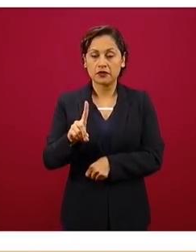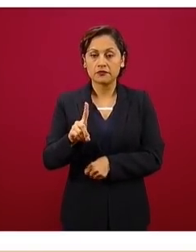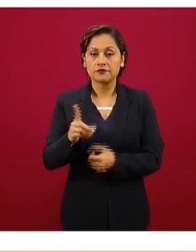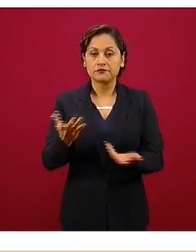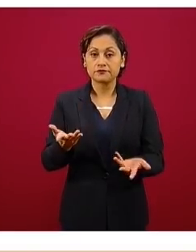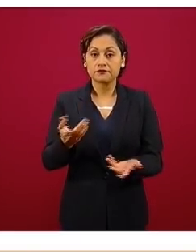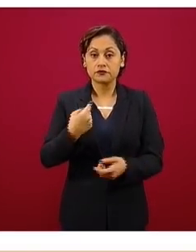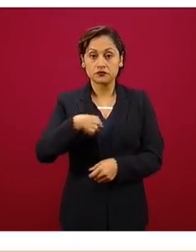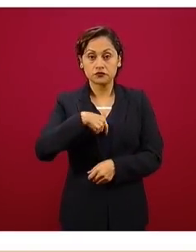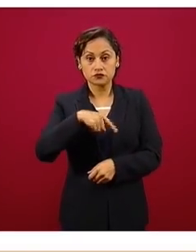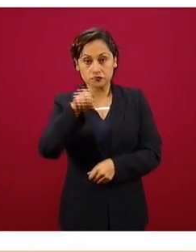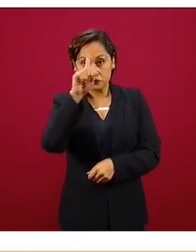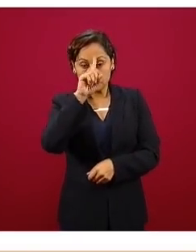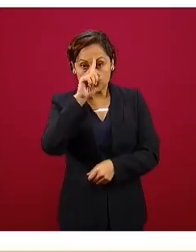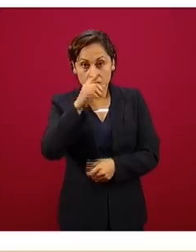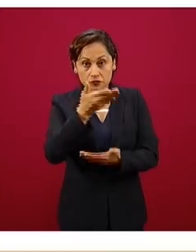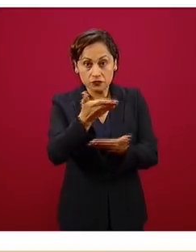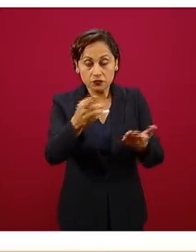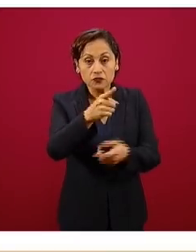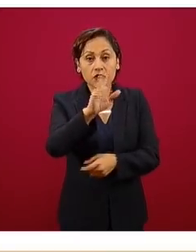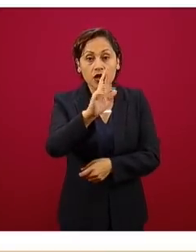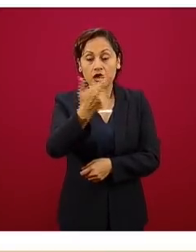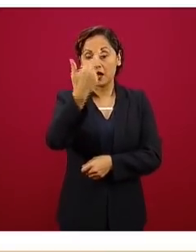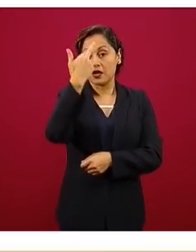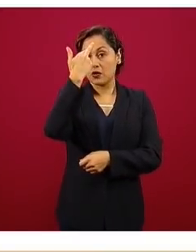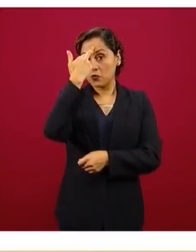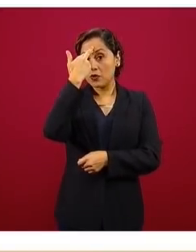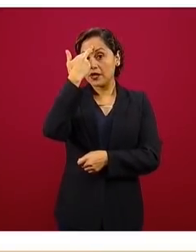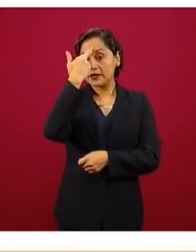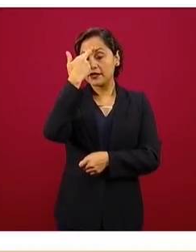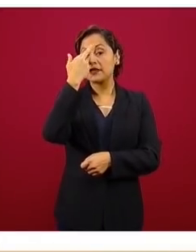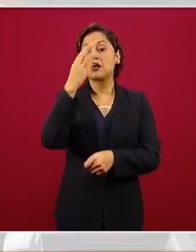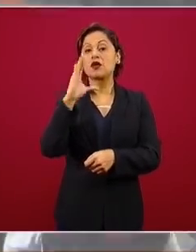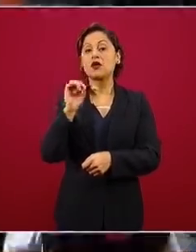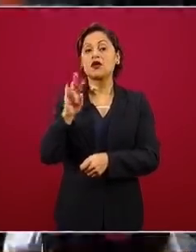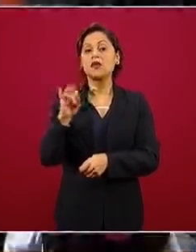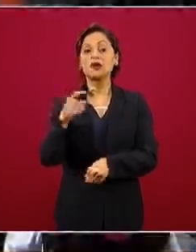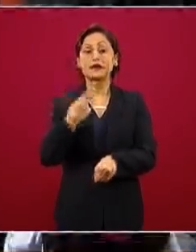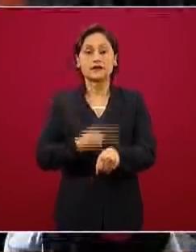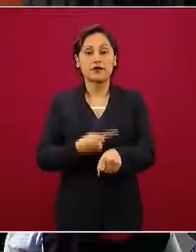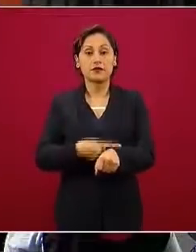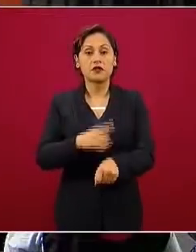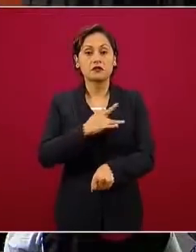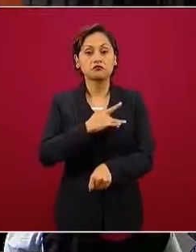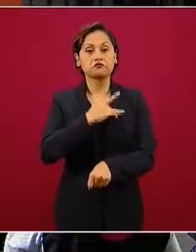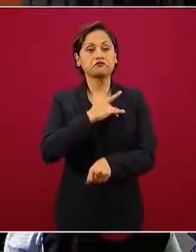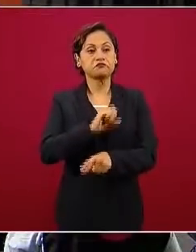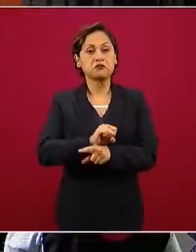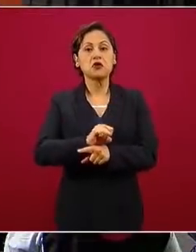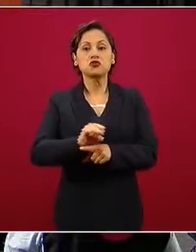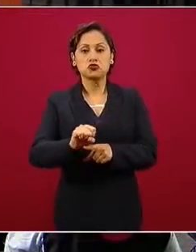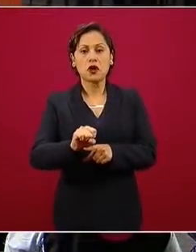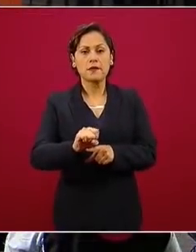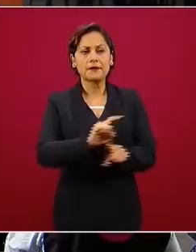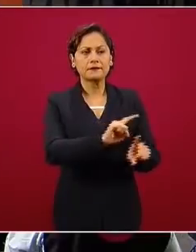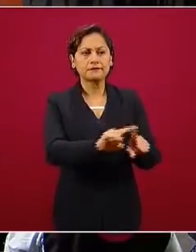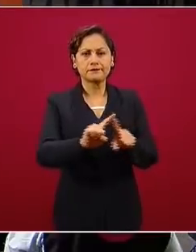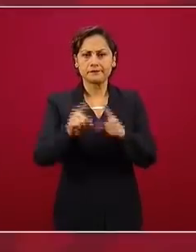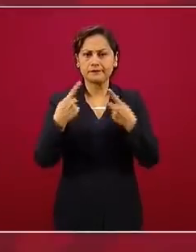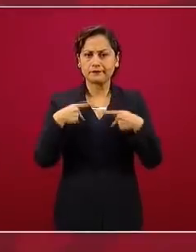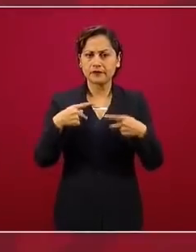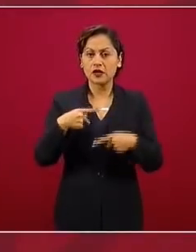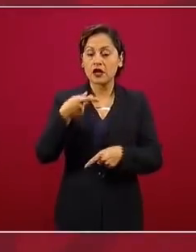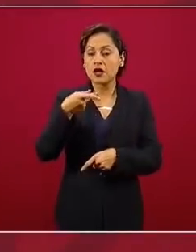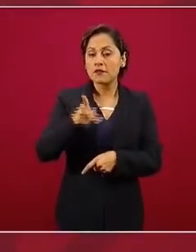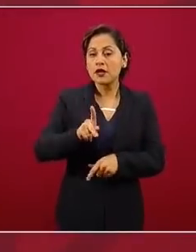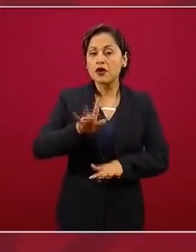población que COVID es una enfermedad que puede tener síntomas leves, fiebre, tos, dolor de garganta en la mayoría de las personas, pero